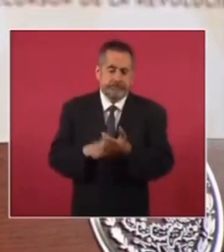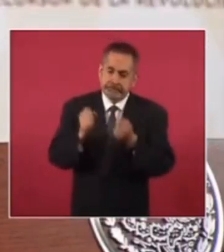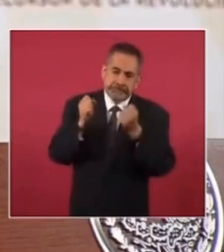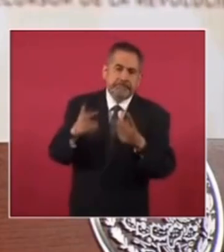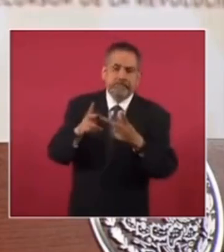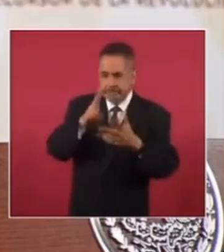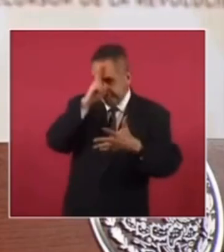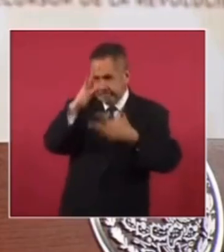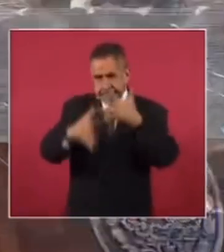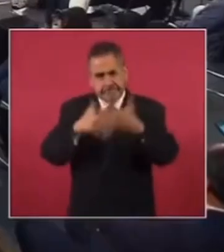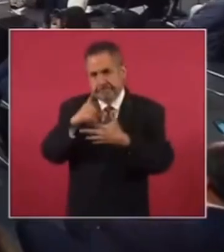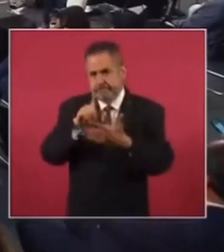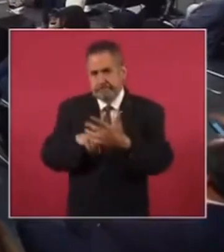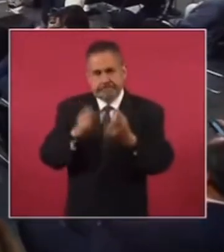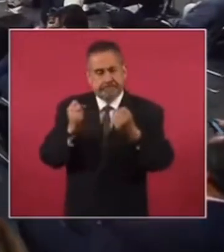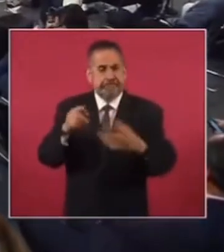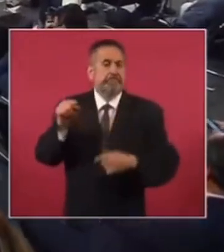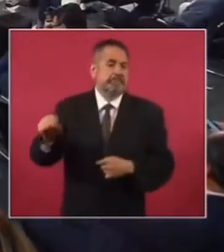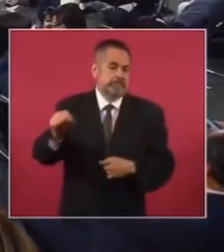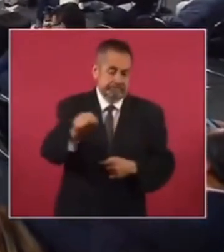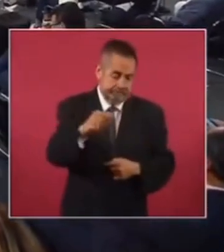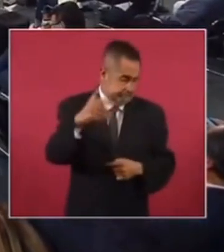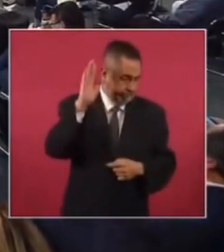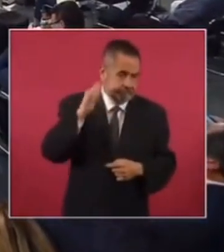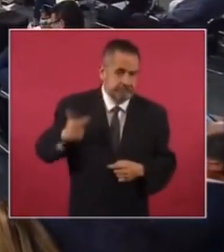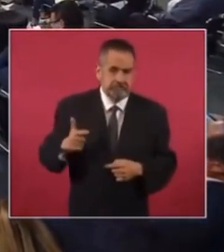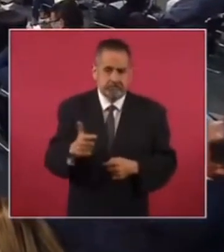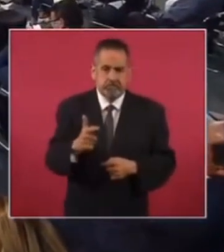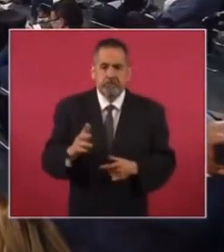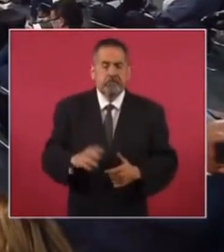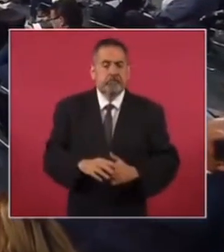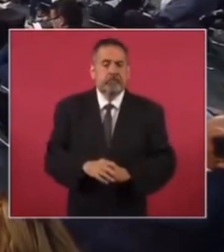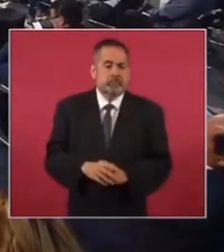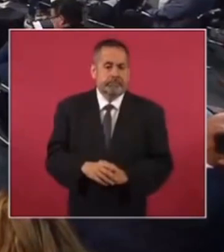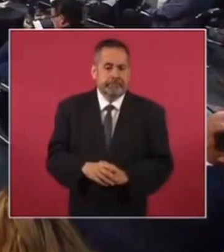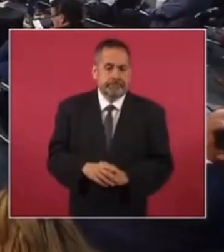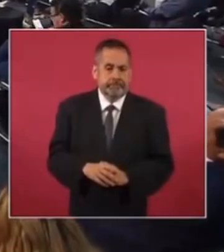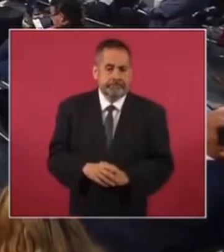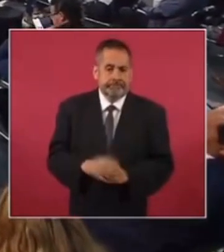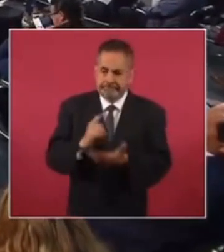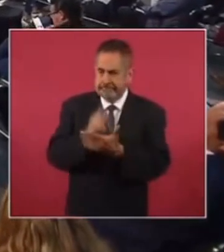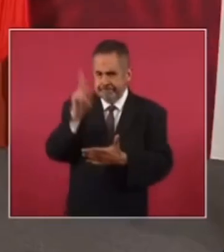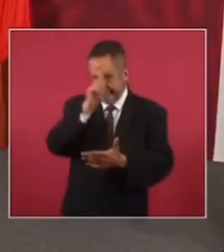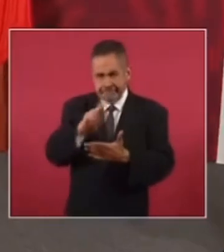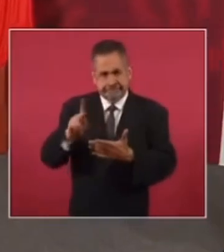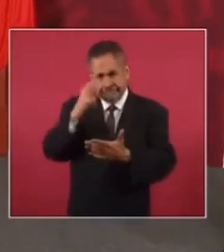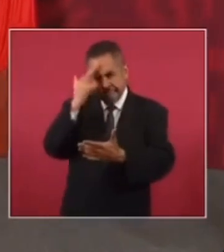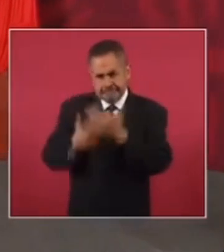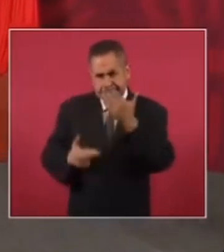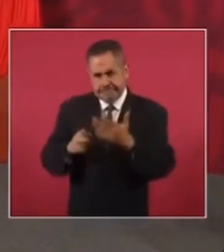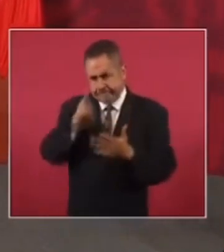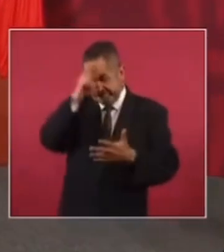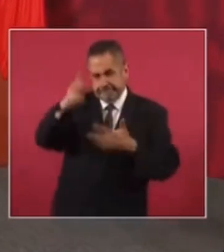y he platicado con los comerciantes del zapato. Ellos tienen miedo. Hay cobro de piso por los